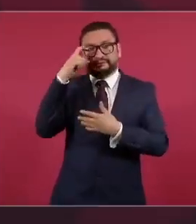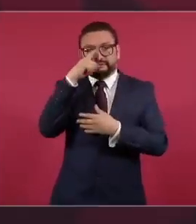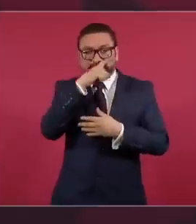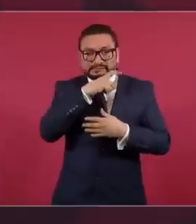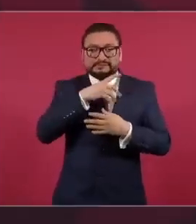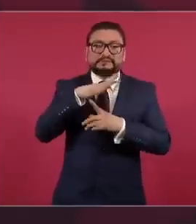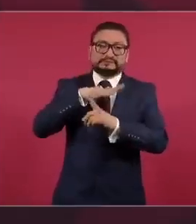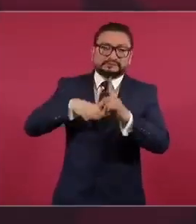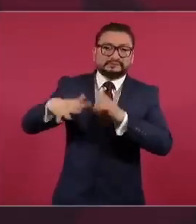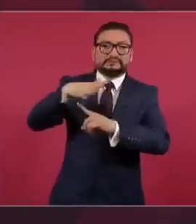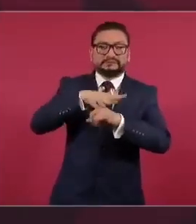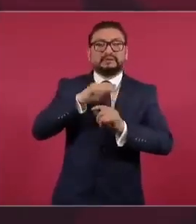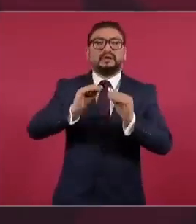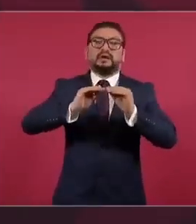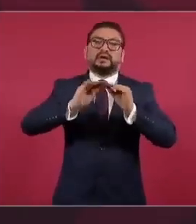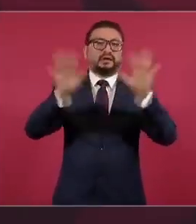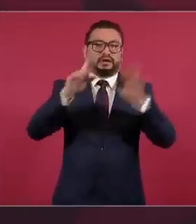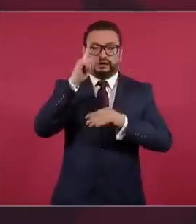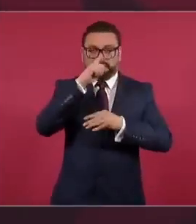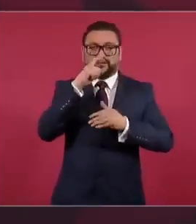y va a llevar tiempo,